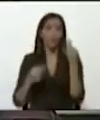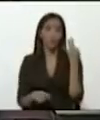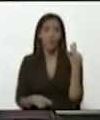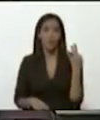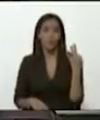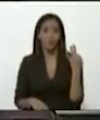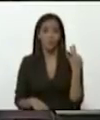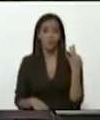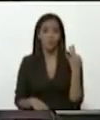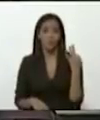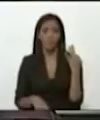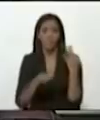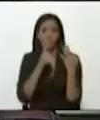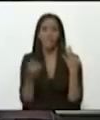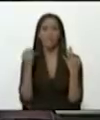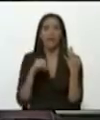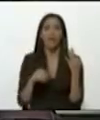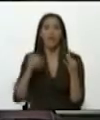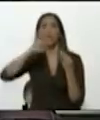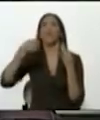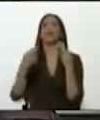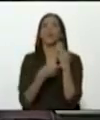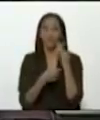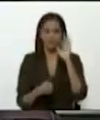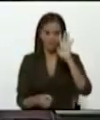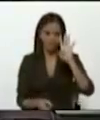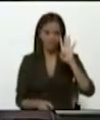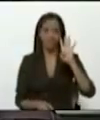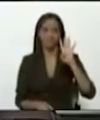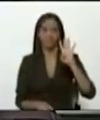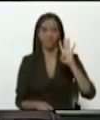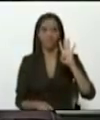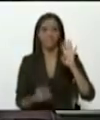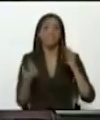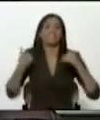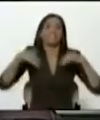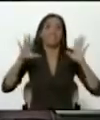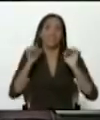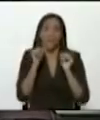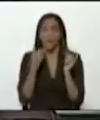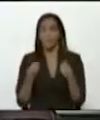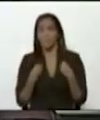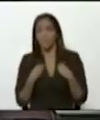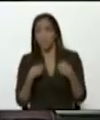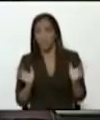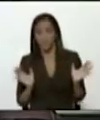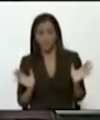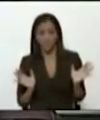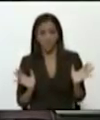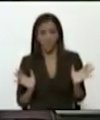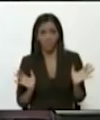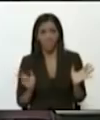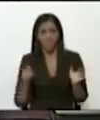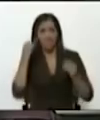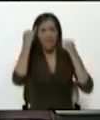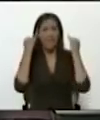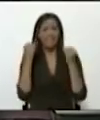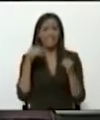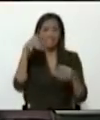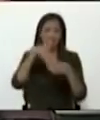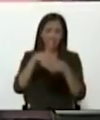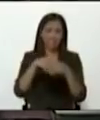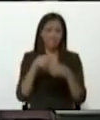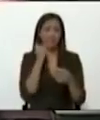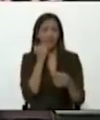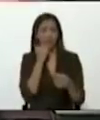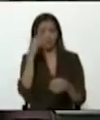¿Ah? ¿Quién más se puede lanzar? Guaidó. Bueno, si lo dejan vivo. Si lo dejan vivo. Pero hay una pregunta. Imagínate esas primarias, Mango,